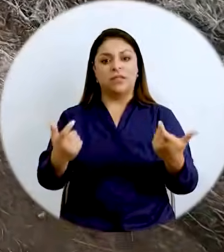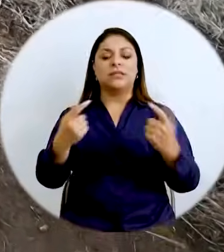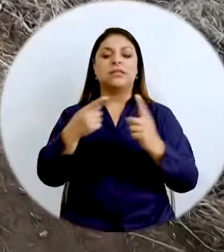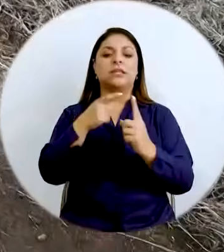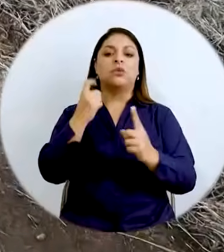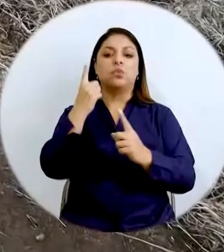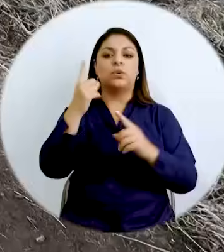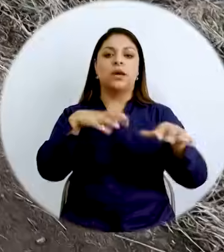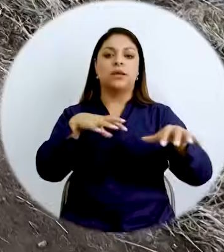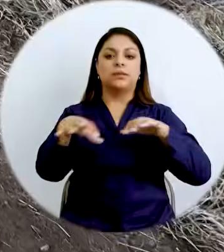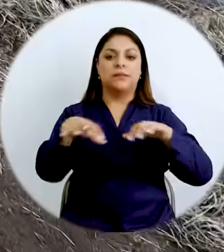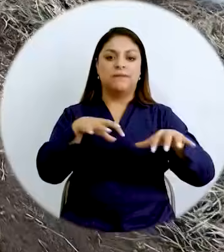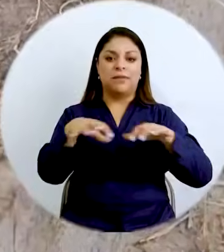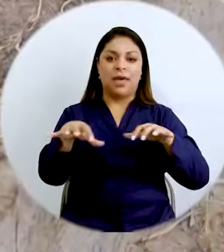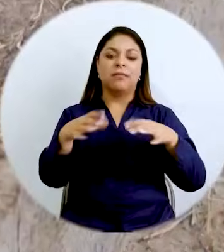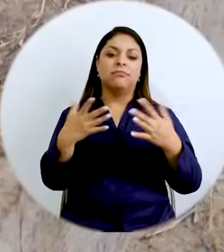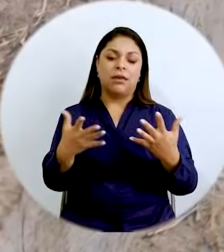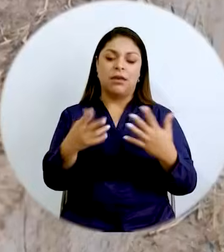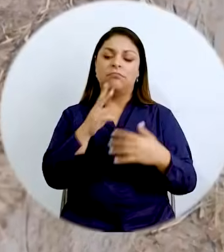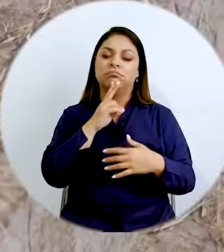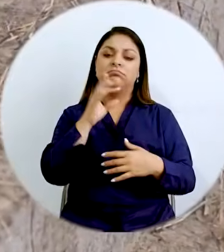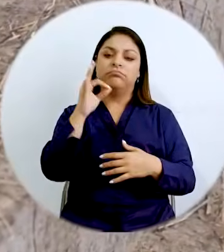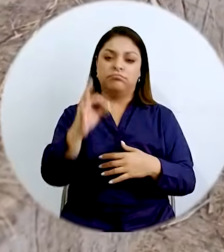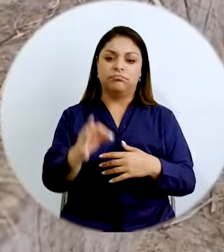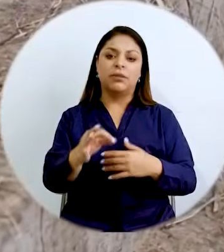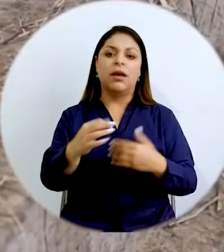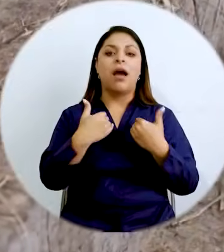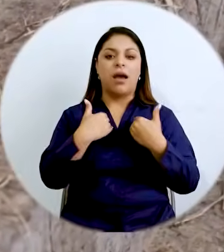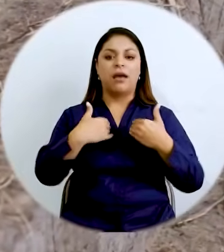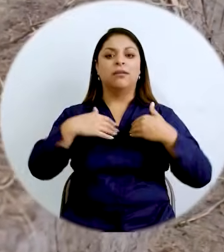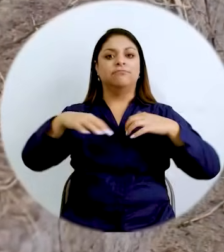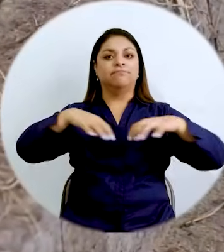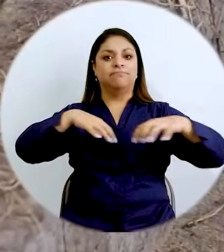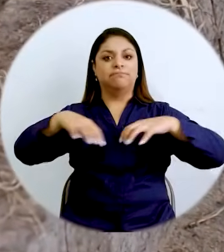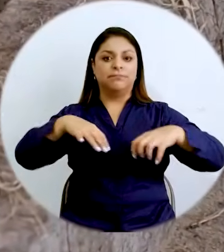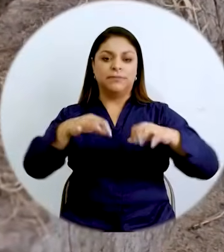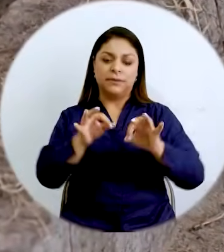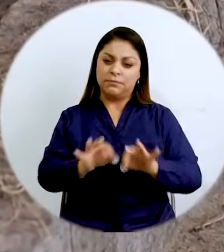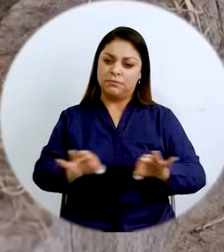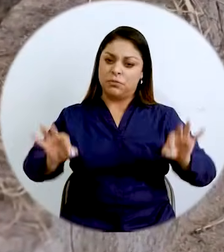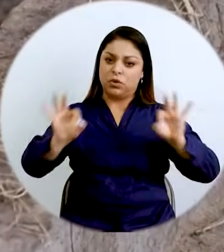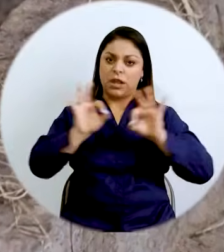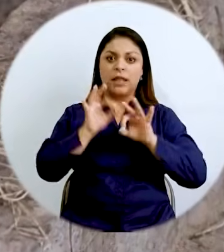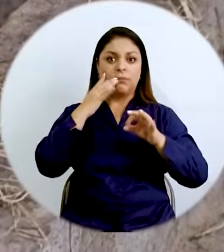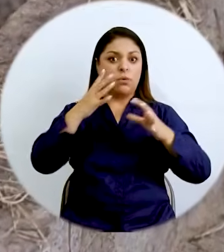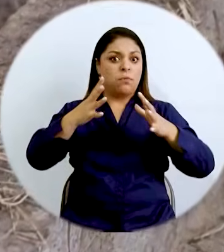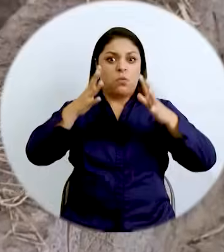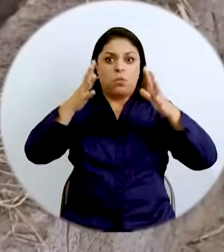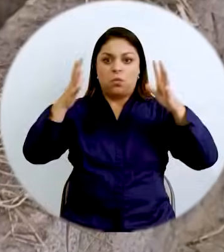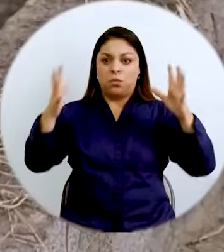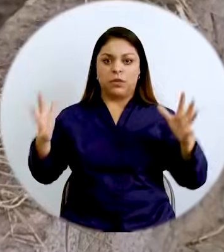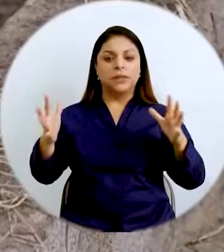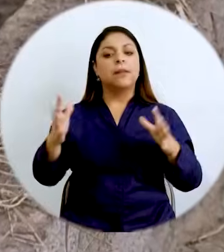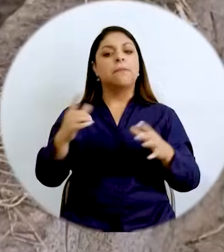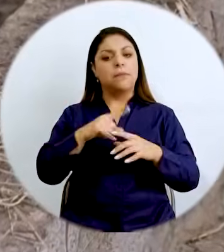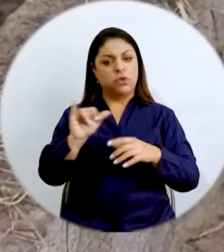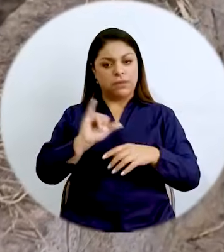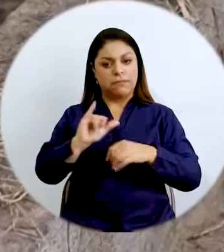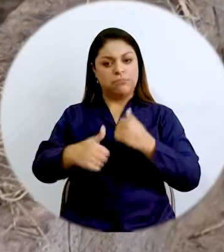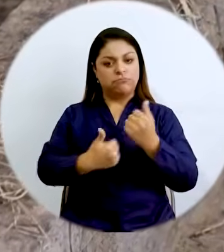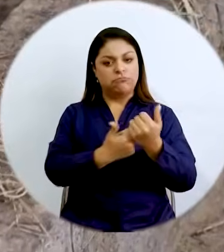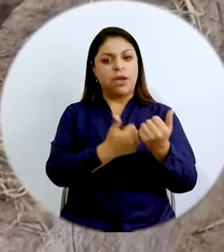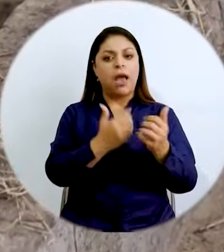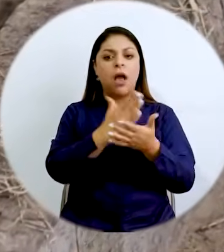una actividad que ciertamente tiene actores importantes, grandes en términos de volumen, pero que respaldan a muchos pequeños y